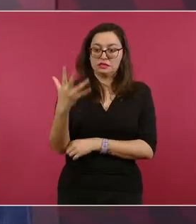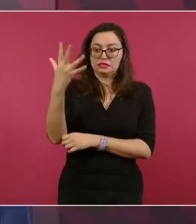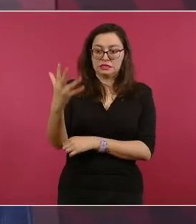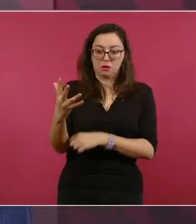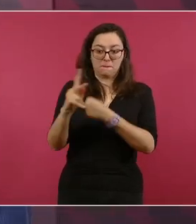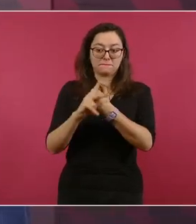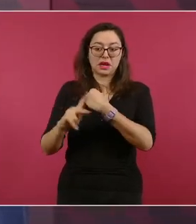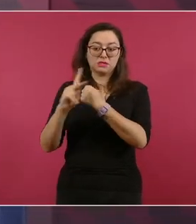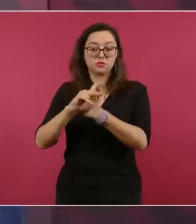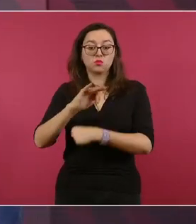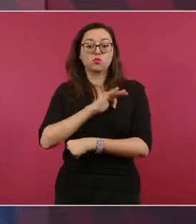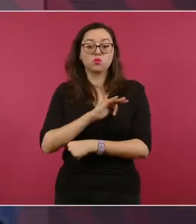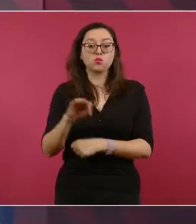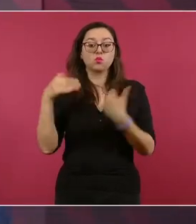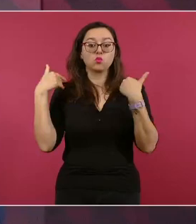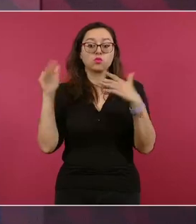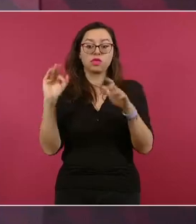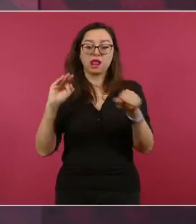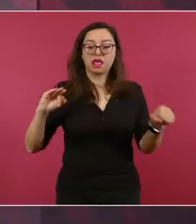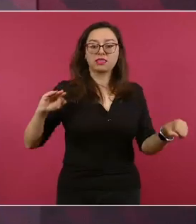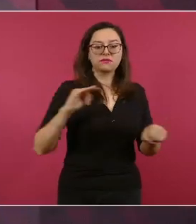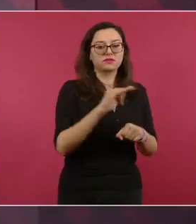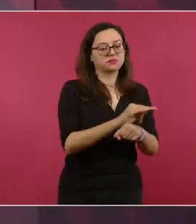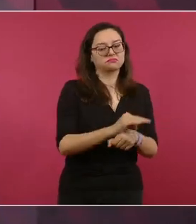ONU. Porque si no,